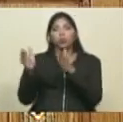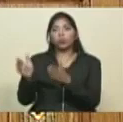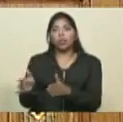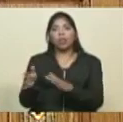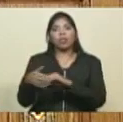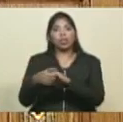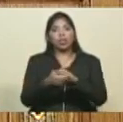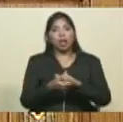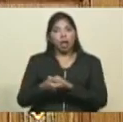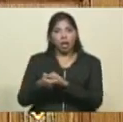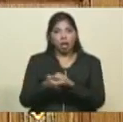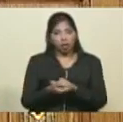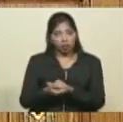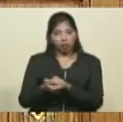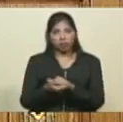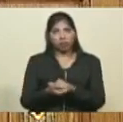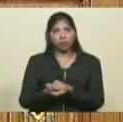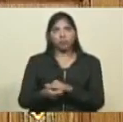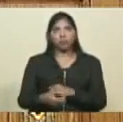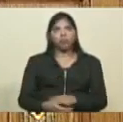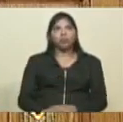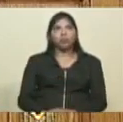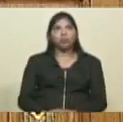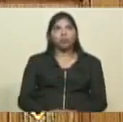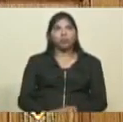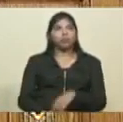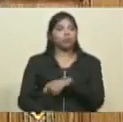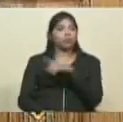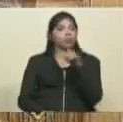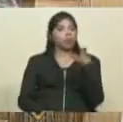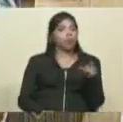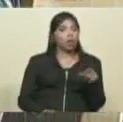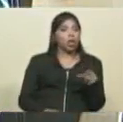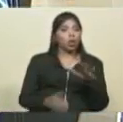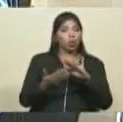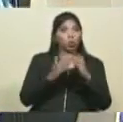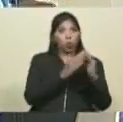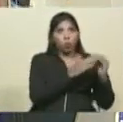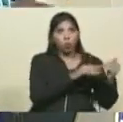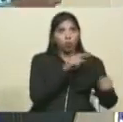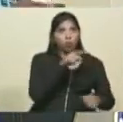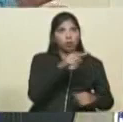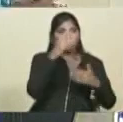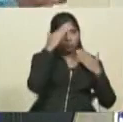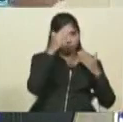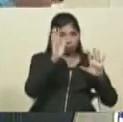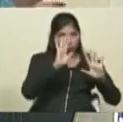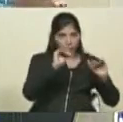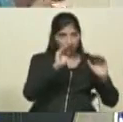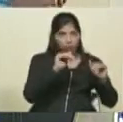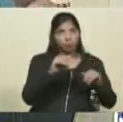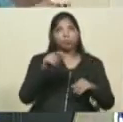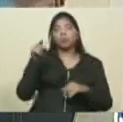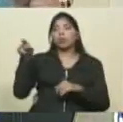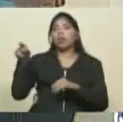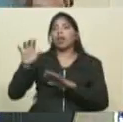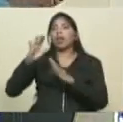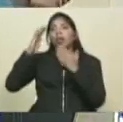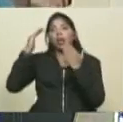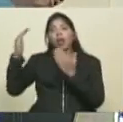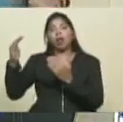los territoriales. Ahí está el sectorial de comunas, están los territoriales electos y